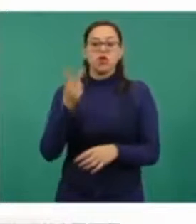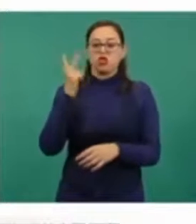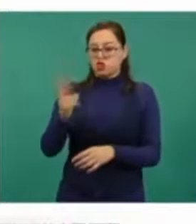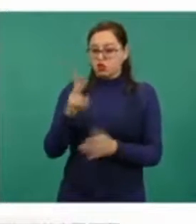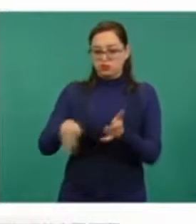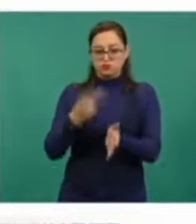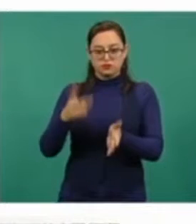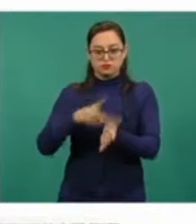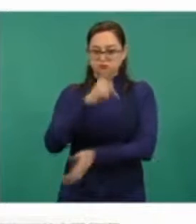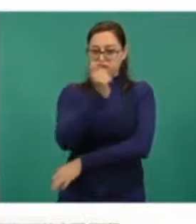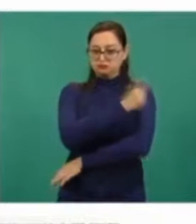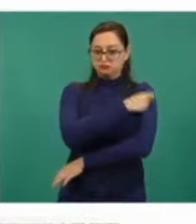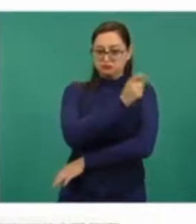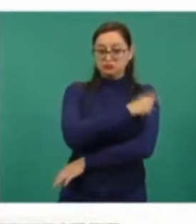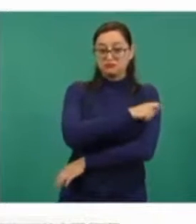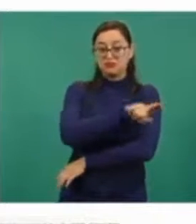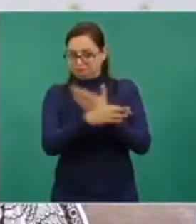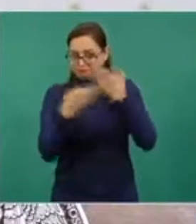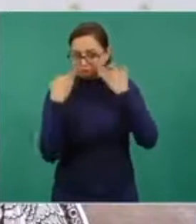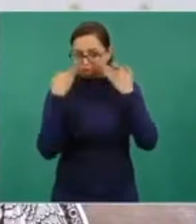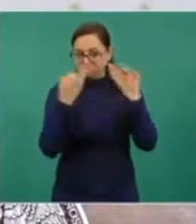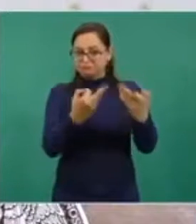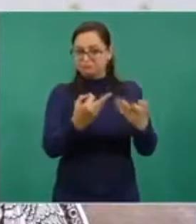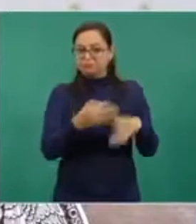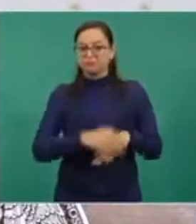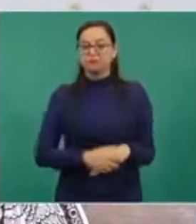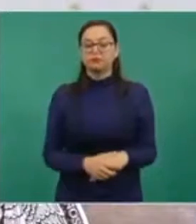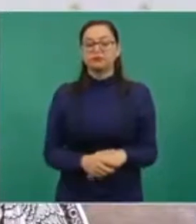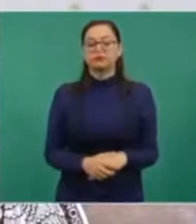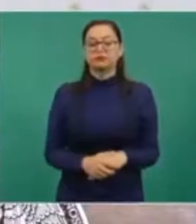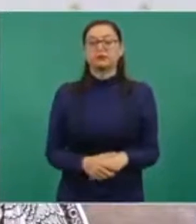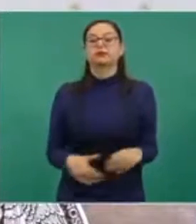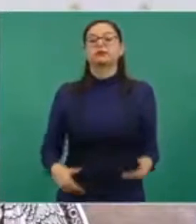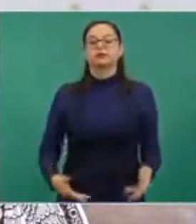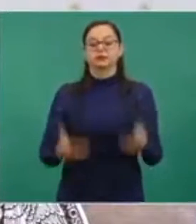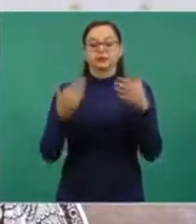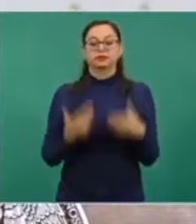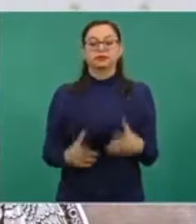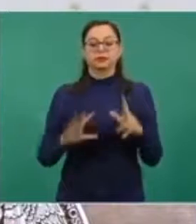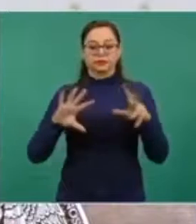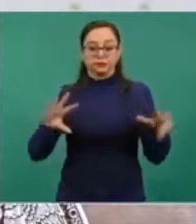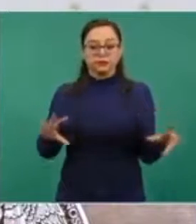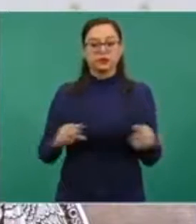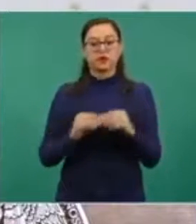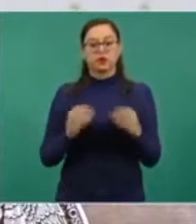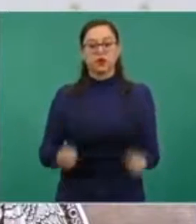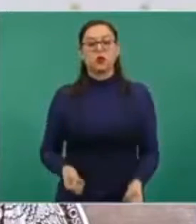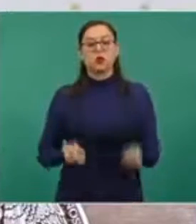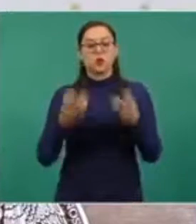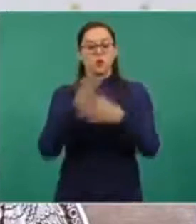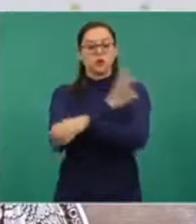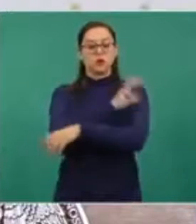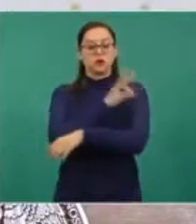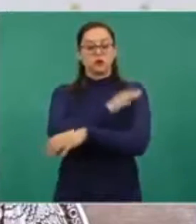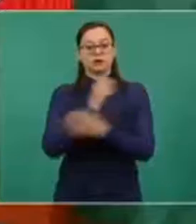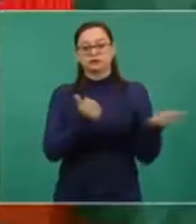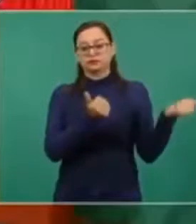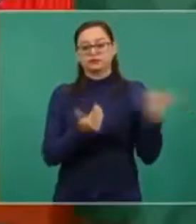y también por eso el avance es más lento. Por último, tenemos la cifra acumulada de dosis que hemos recibido hasta el momento,